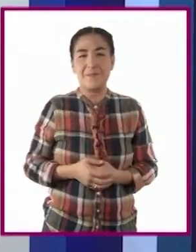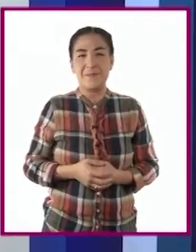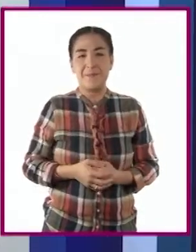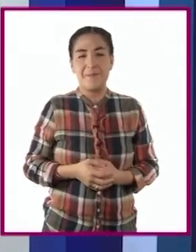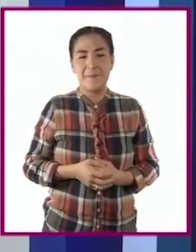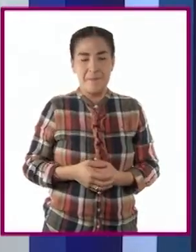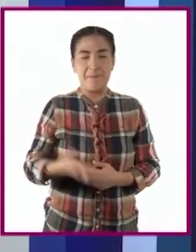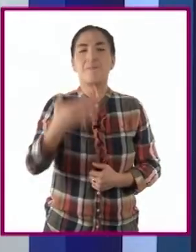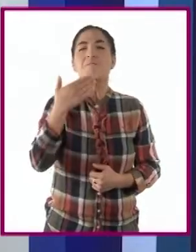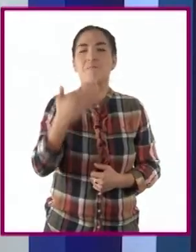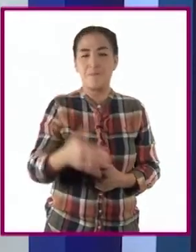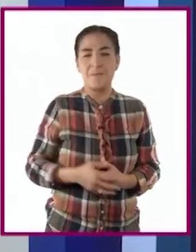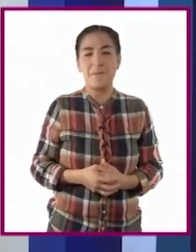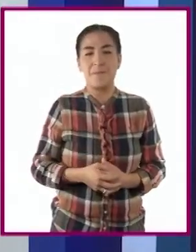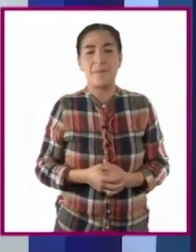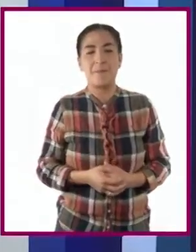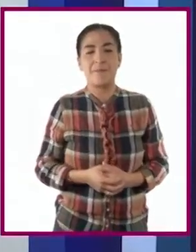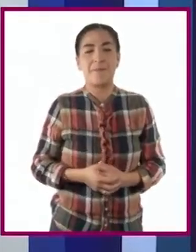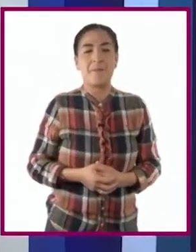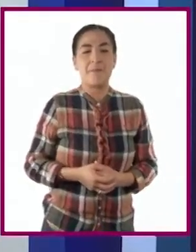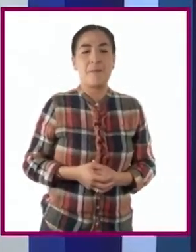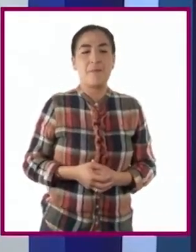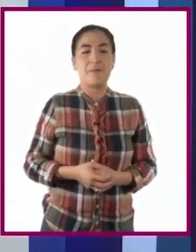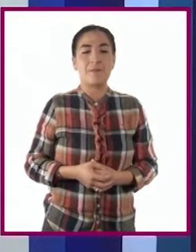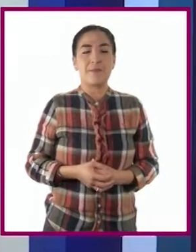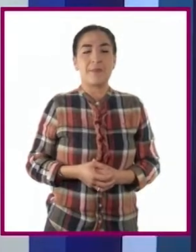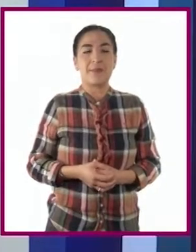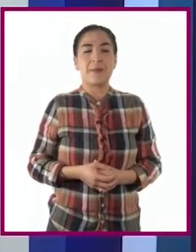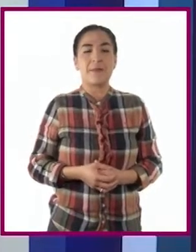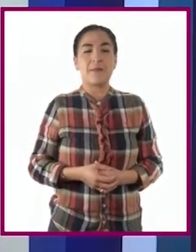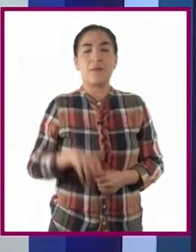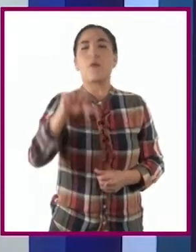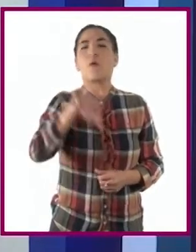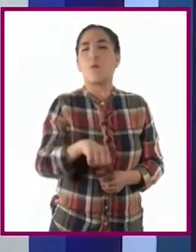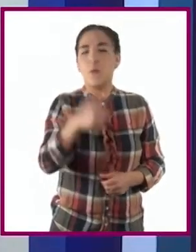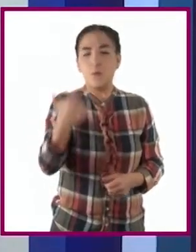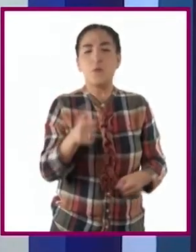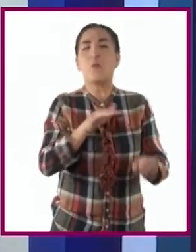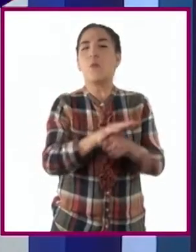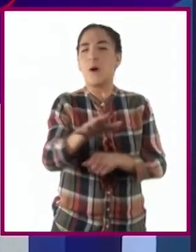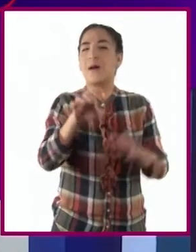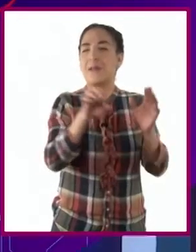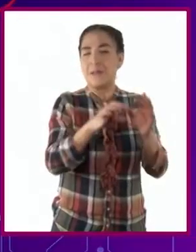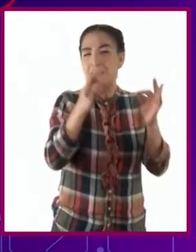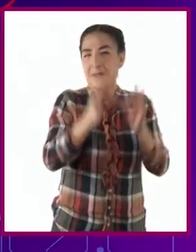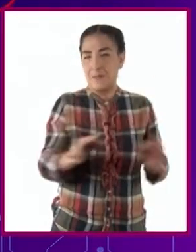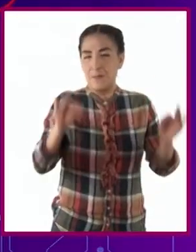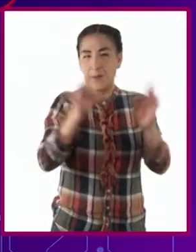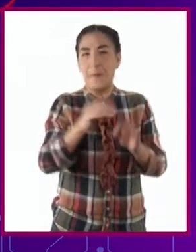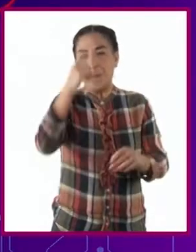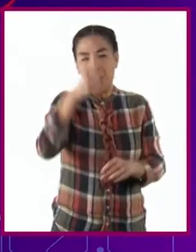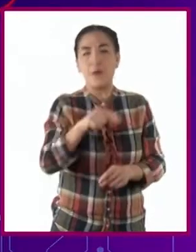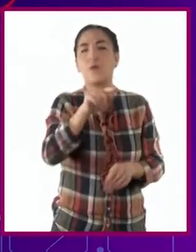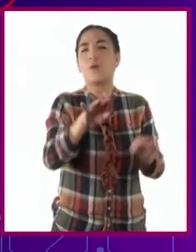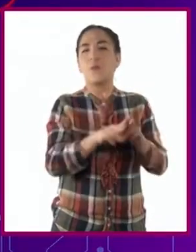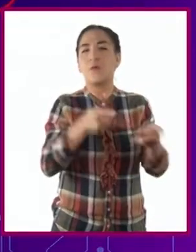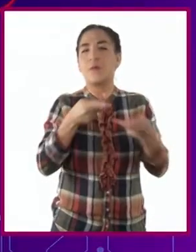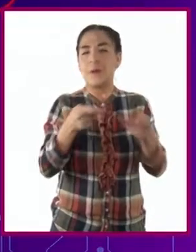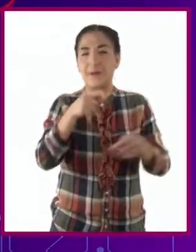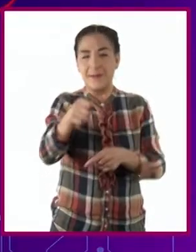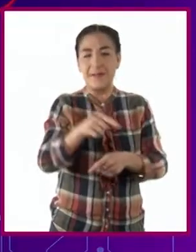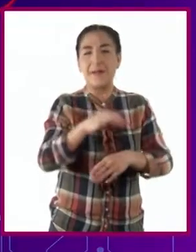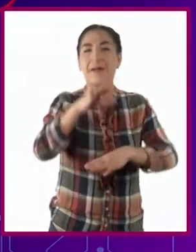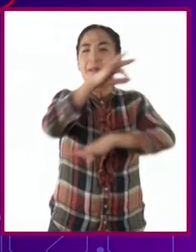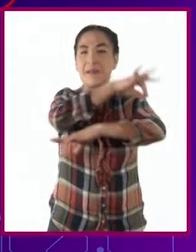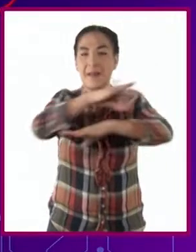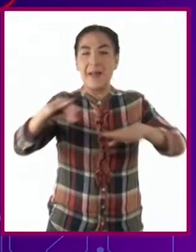Es correcto, colega. Muy bien. Y otro elemento importante para el desarrollo de las gráficas de línea es el